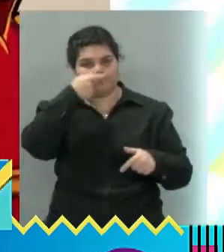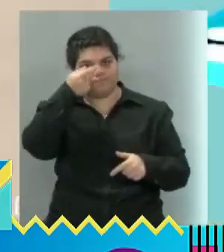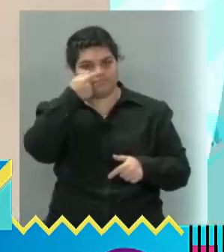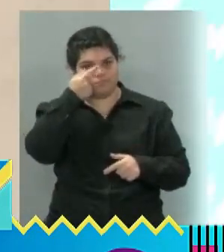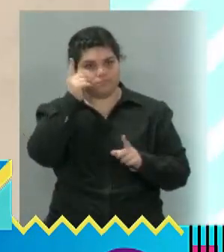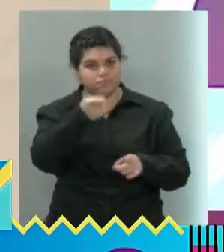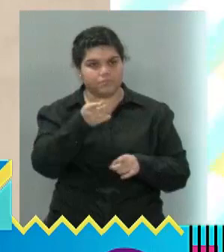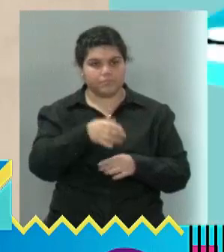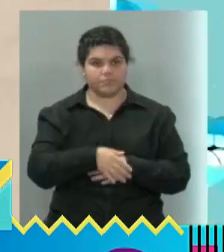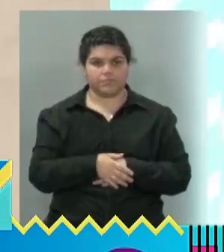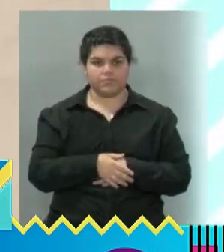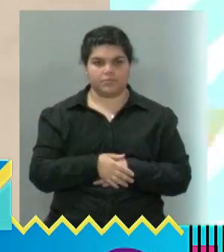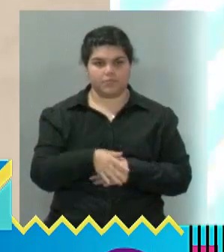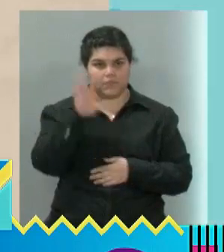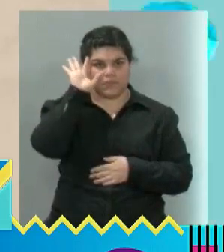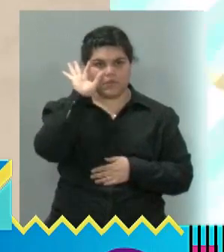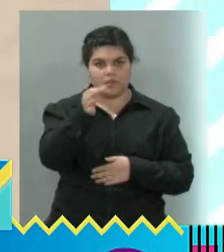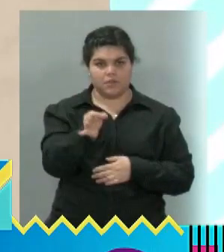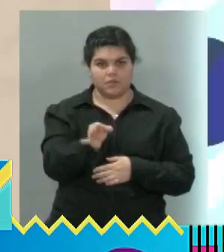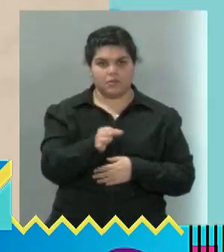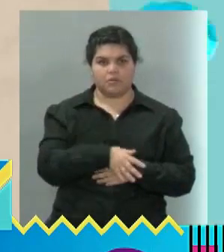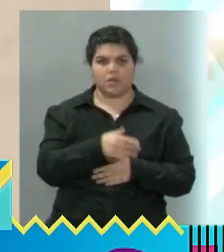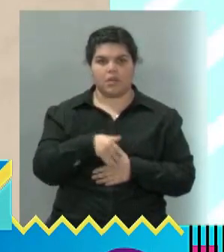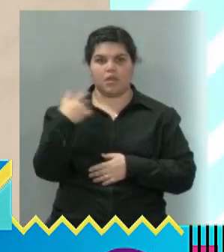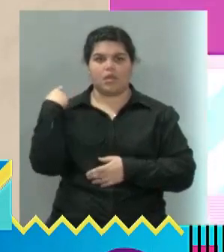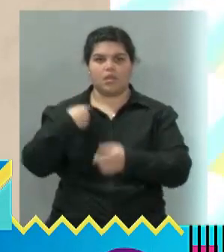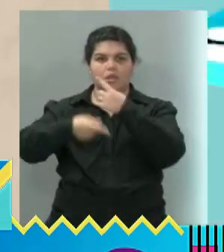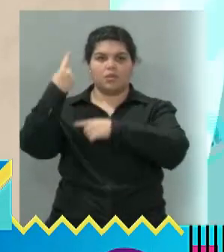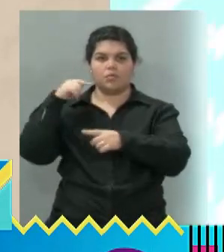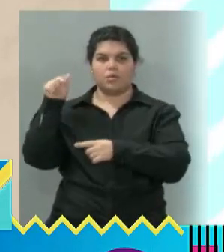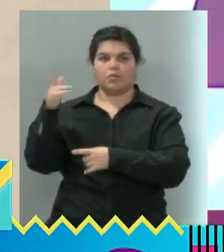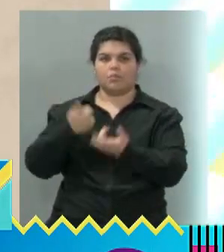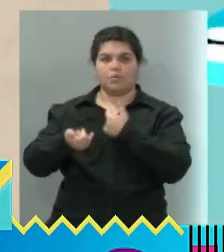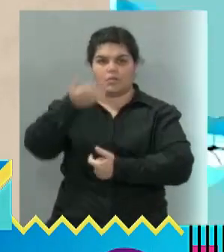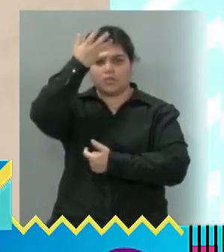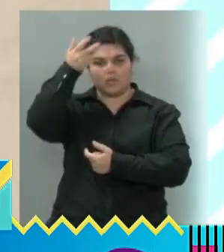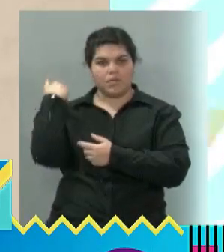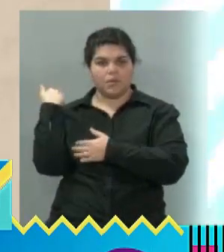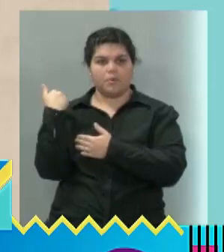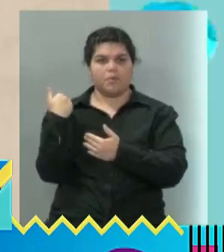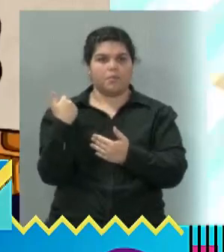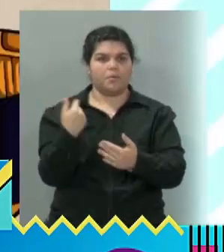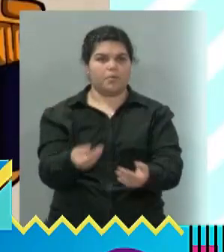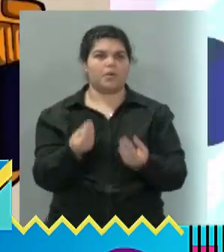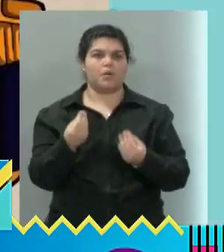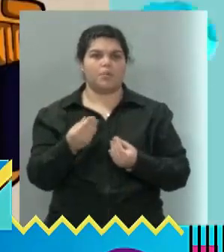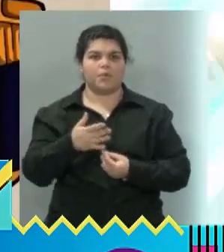que la historia que continúa de lo que él comentaba de San Martín termina con San Martín en el